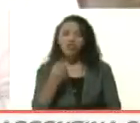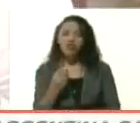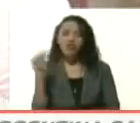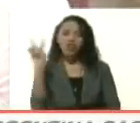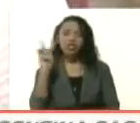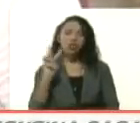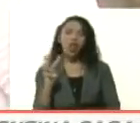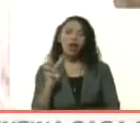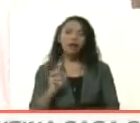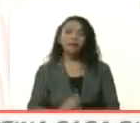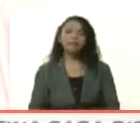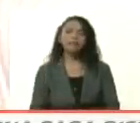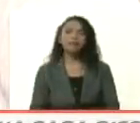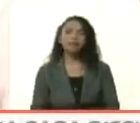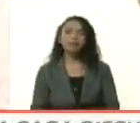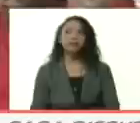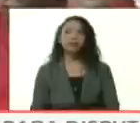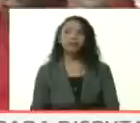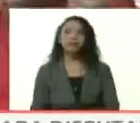venezolana.